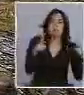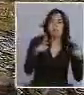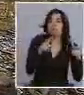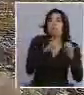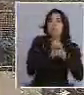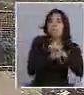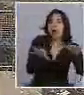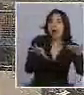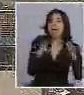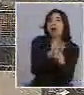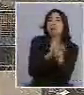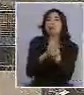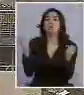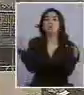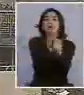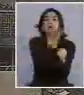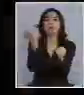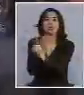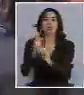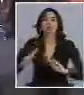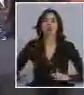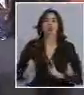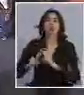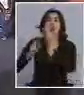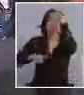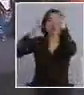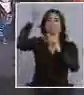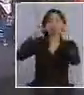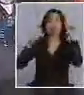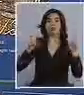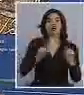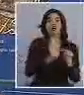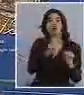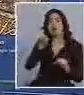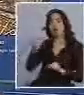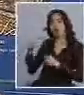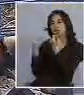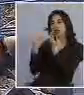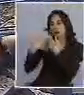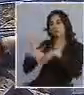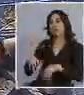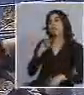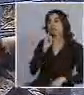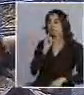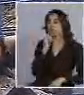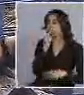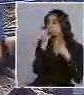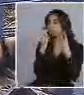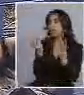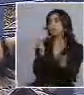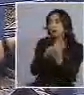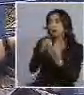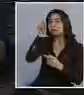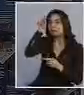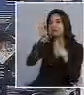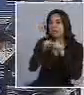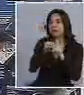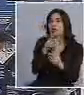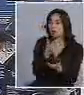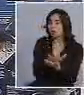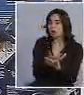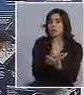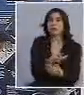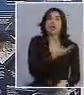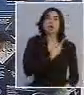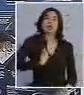por ejemplo demoliciones, construcciones. En esta otra empresa sí reconocen una mayor presencia de los roedores. Nosotros